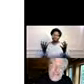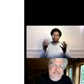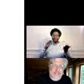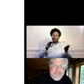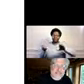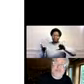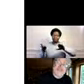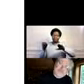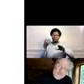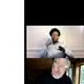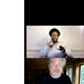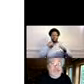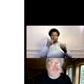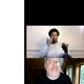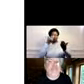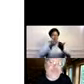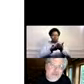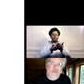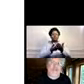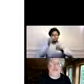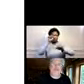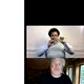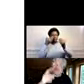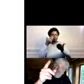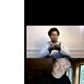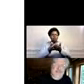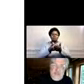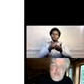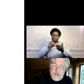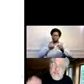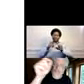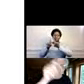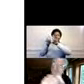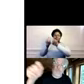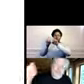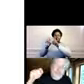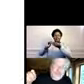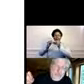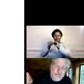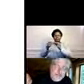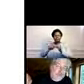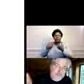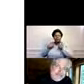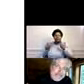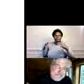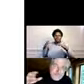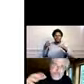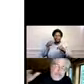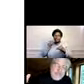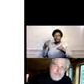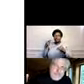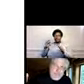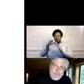¿Será que tengo hechos y ciencia para respaldar esa declaración? No, pero sí tengo estadística y también encuestas.